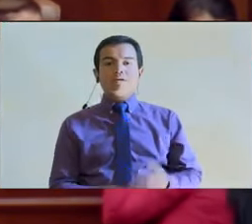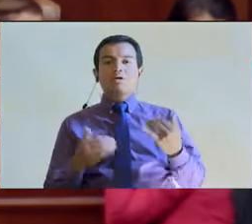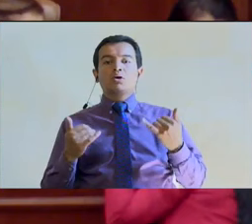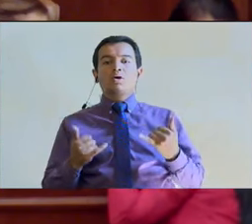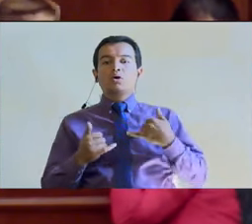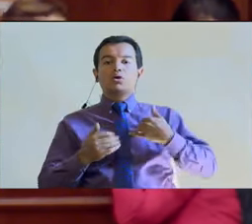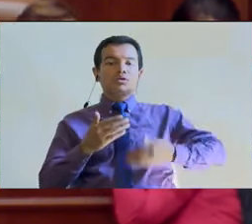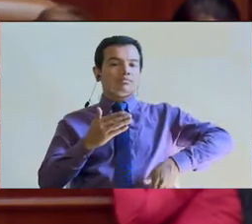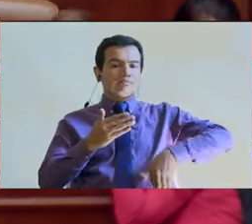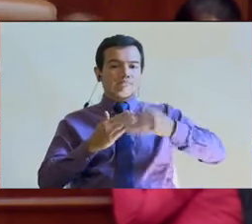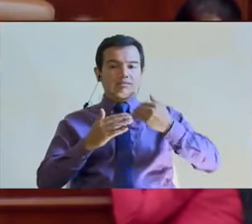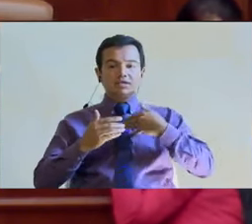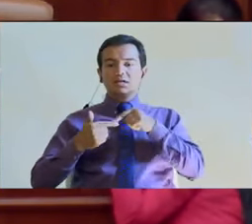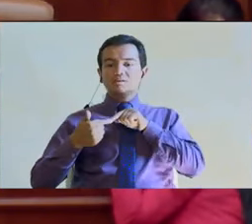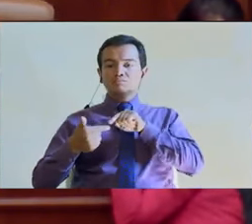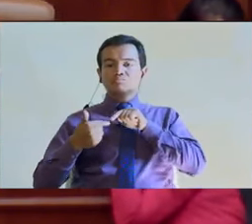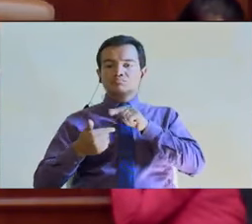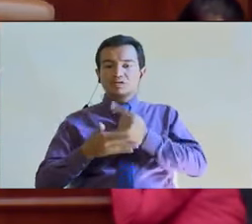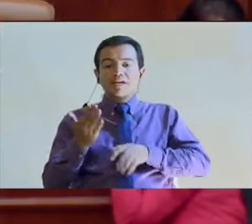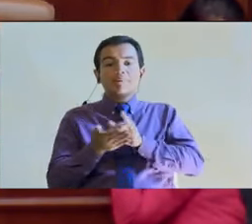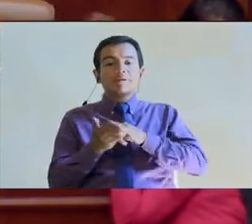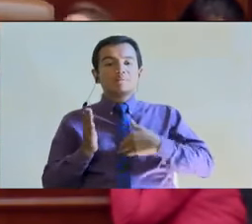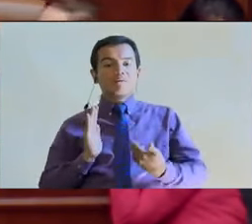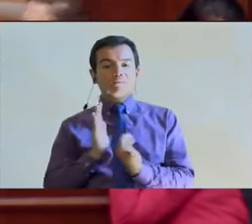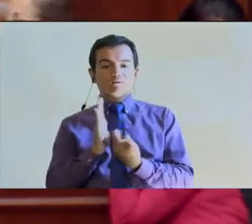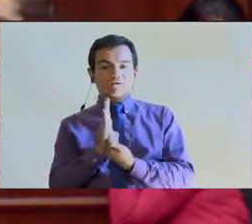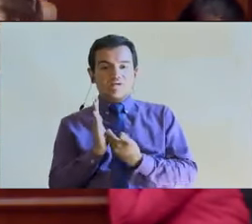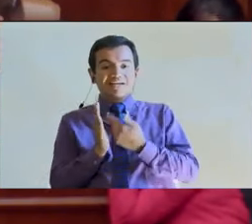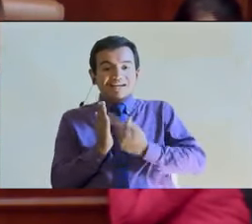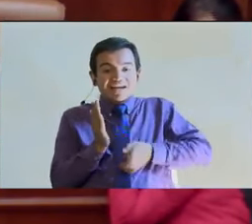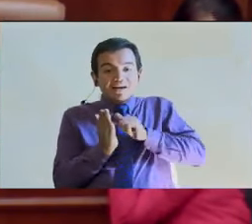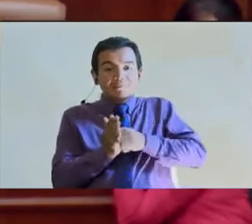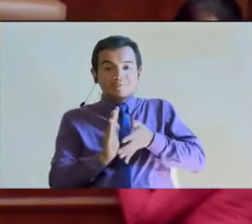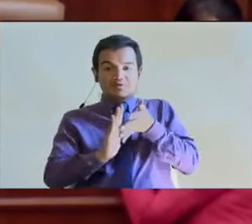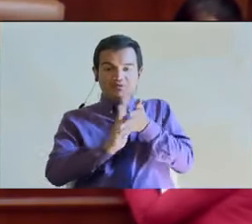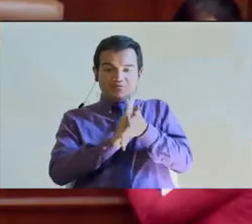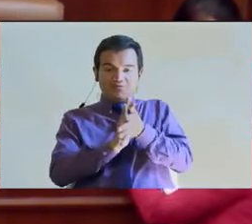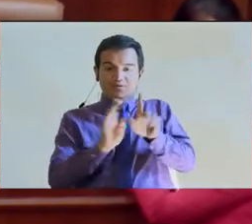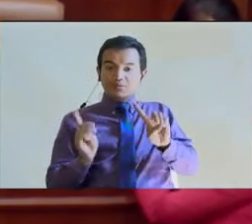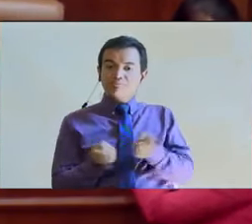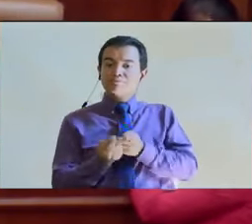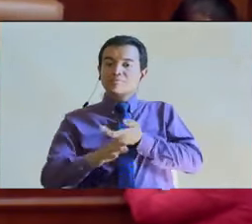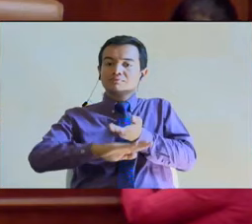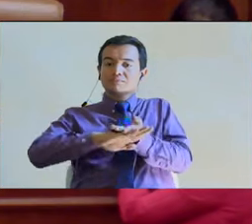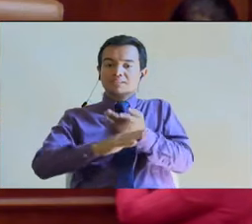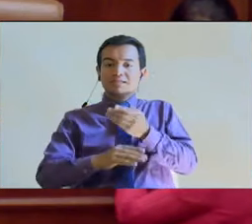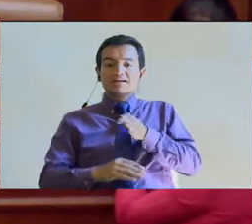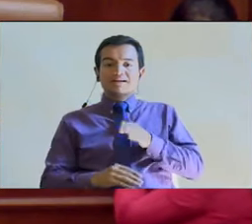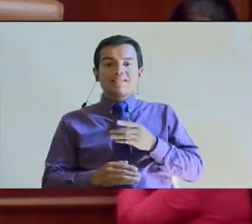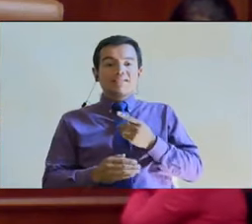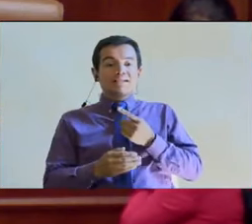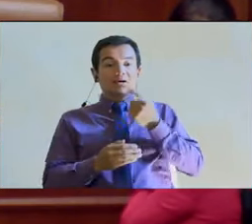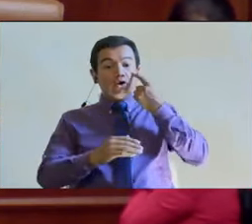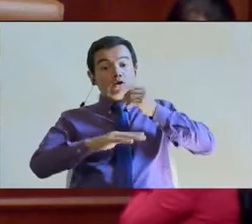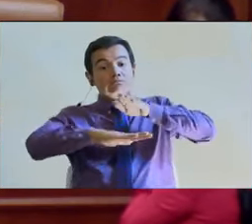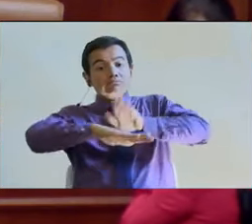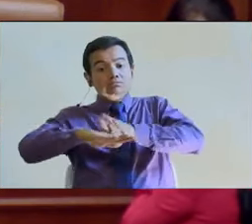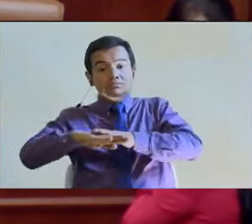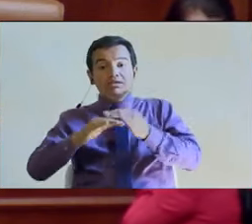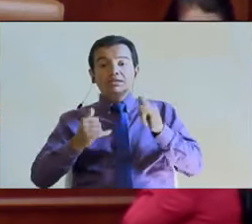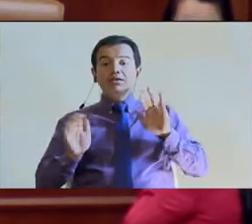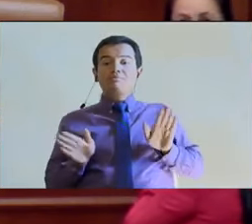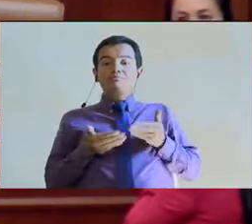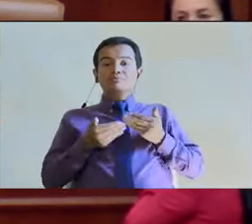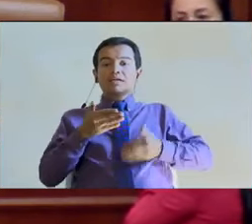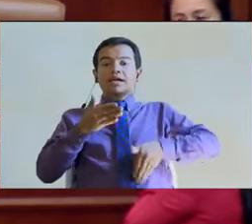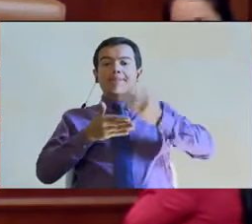la discusión de la proposición con que termina el informe de ponencia anuncio que va a cerrar se queda cerrada abra